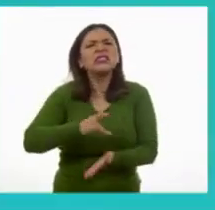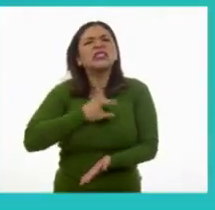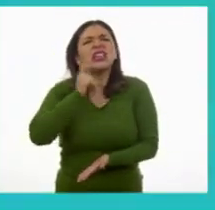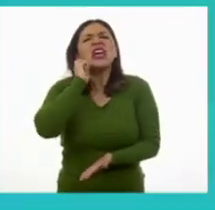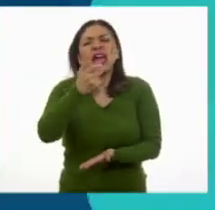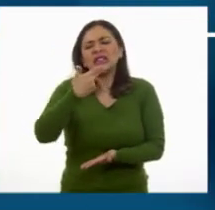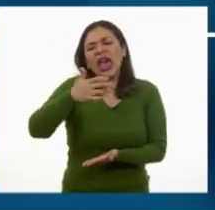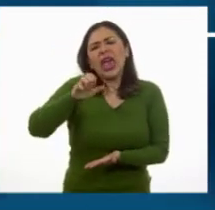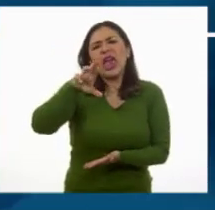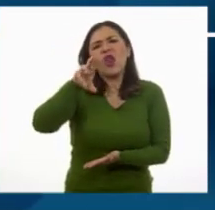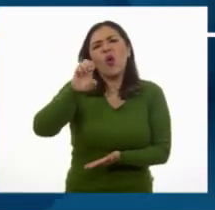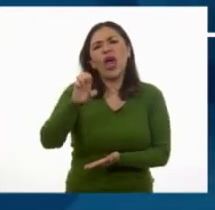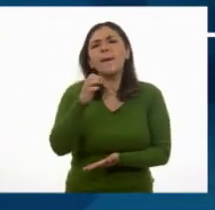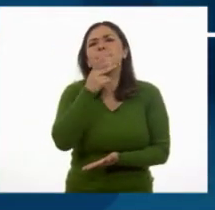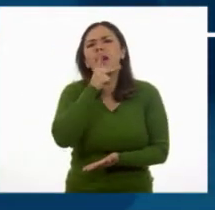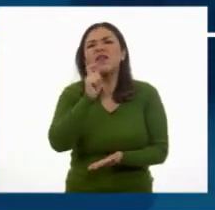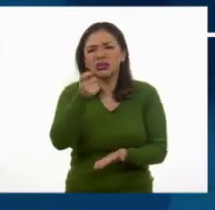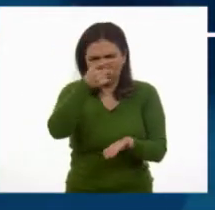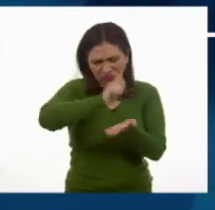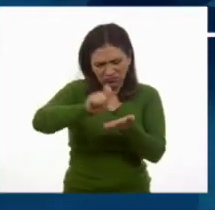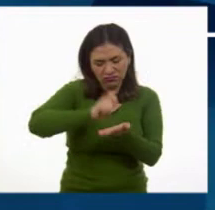héroe.